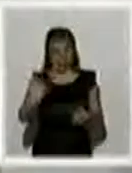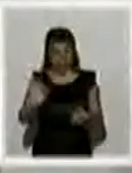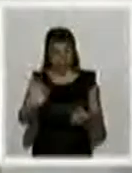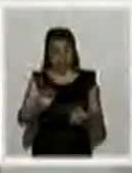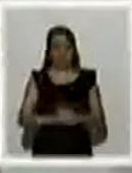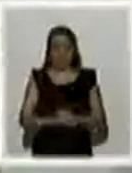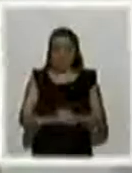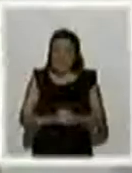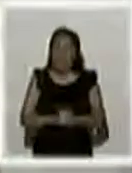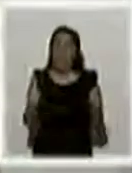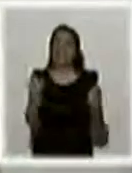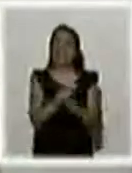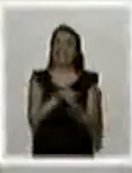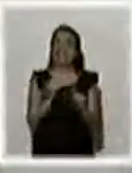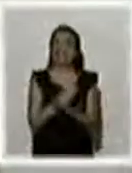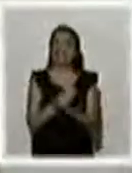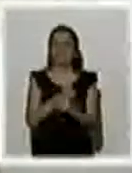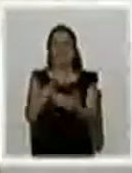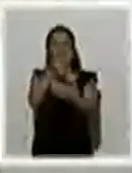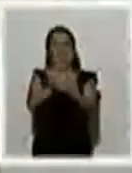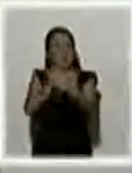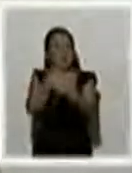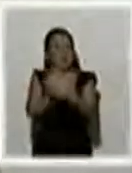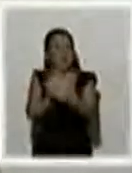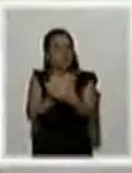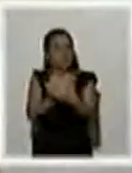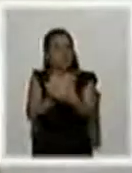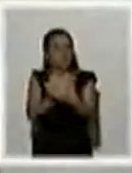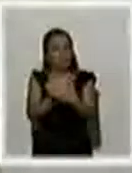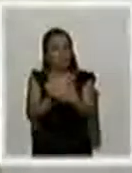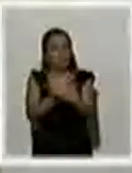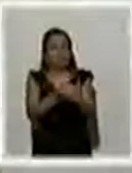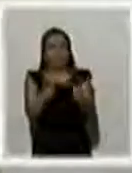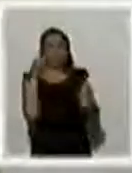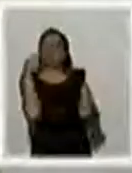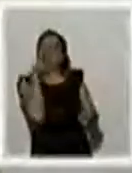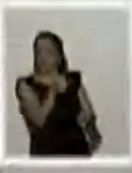la lucha contra la corrupción, la lucha contra la,